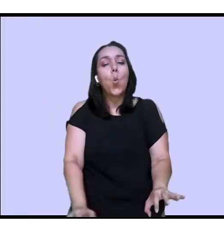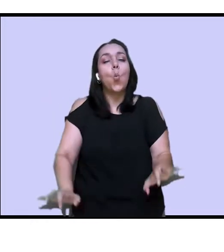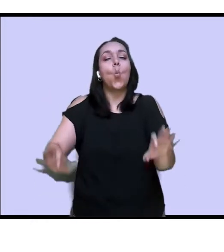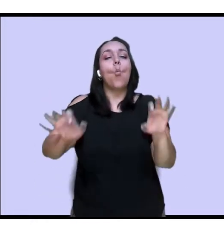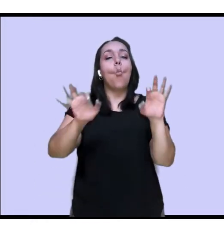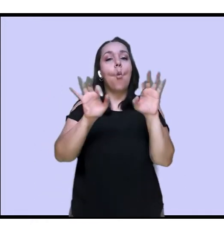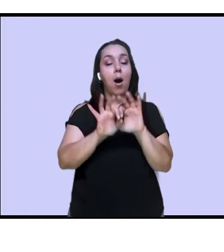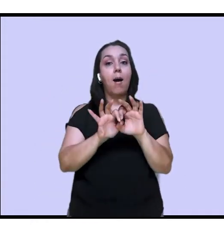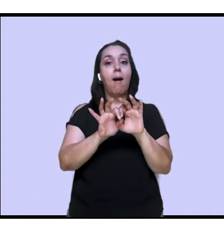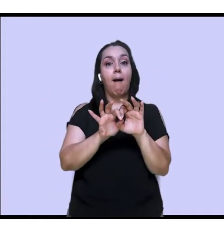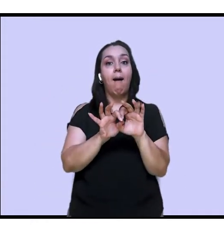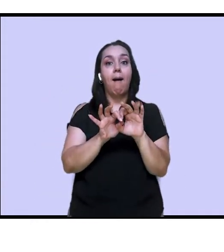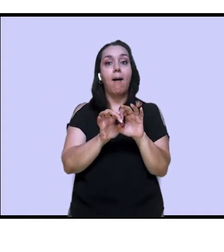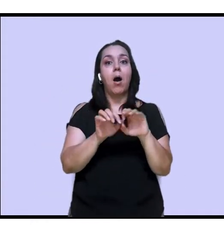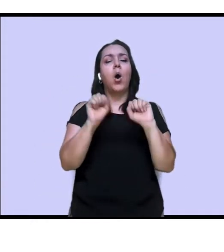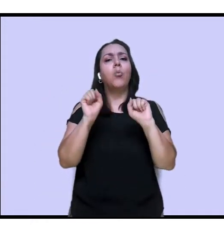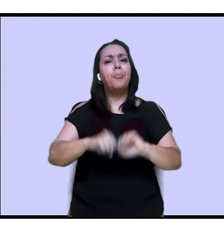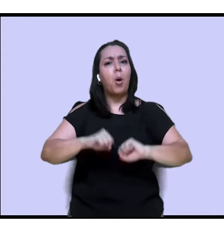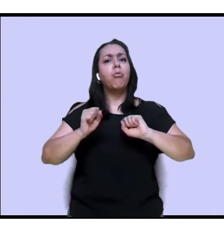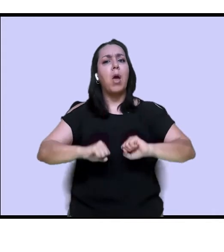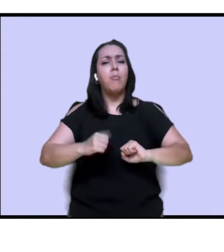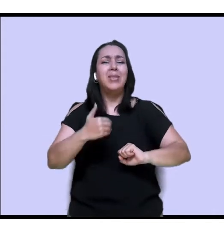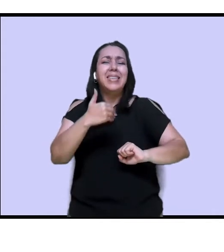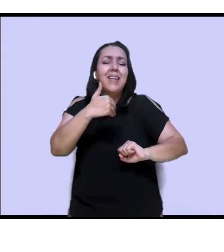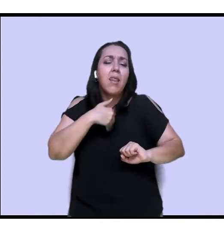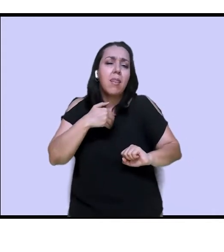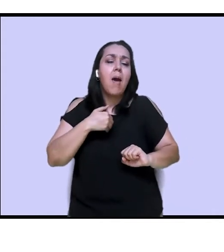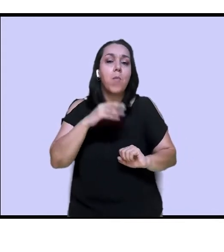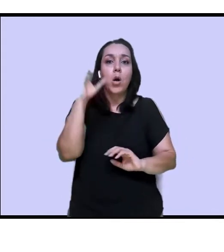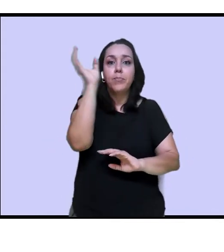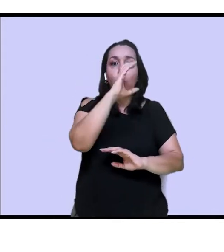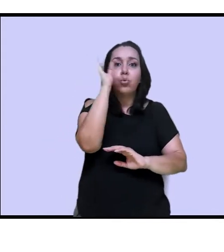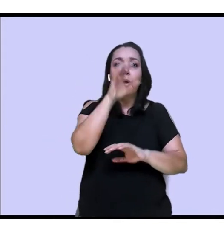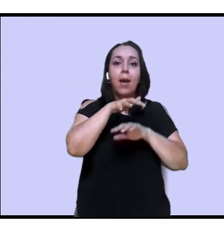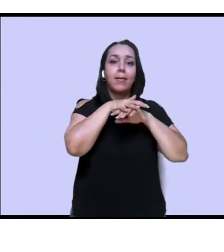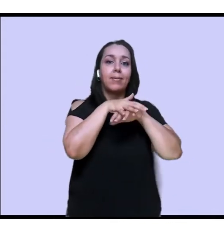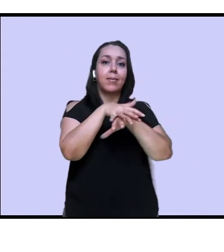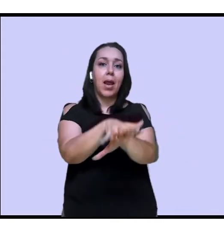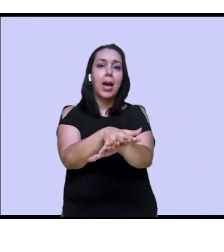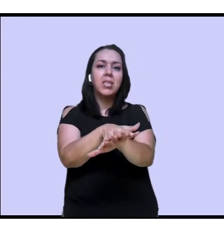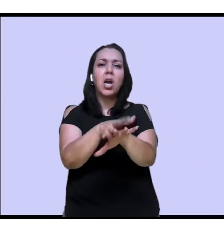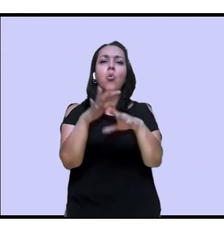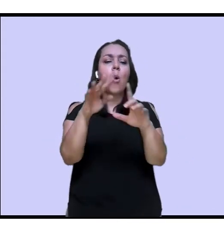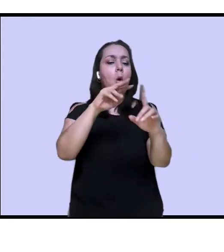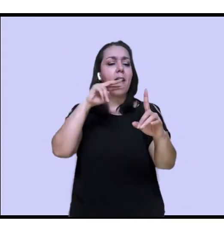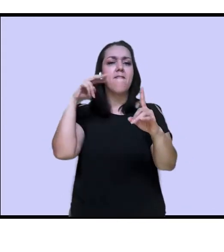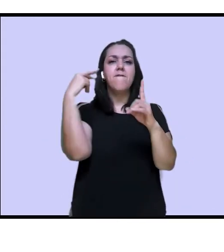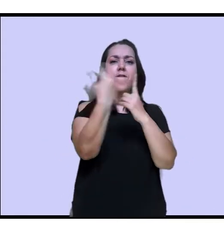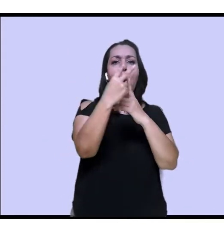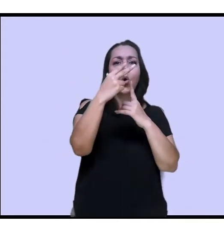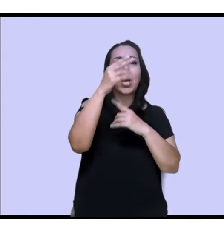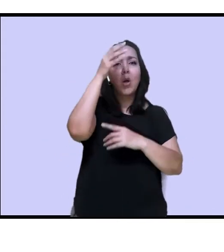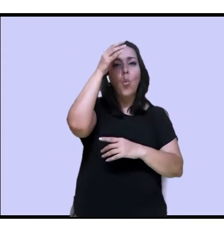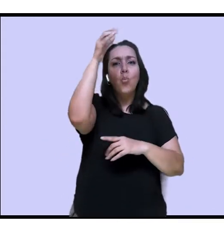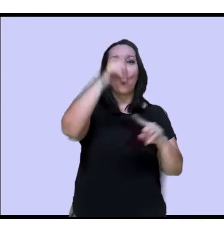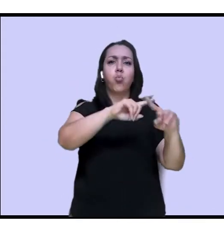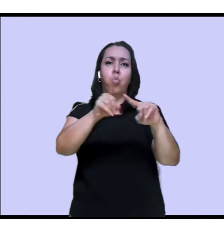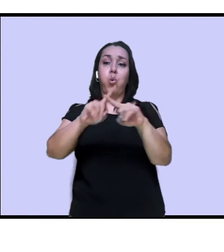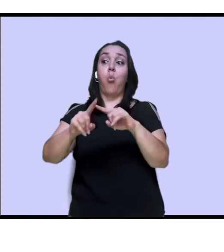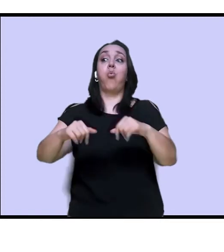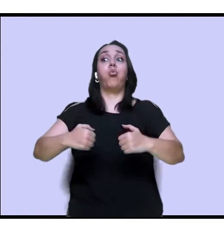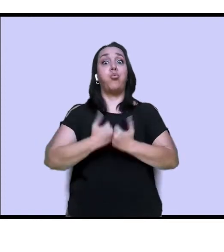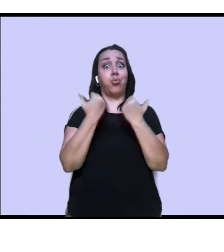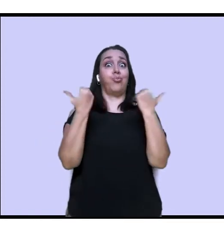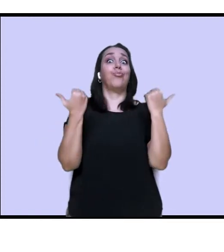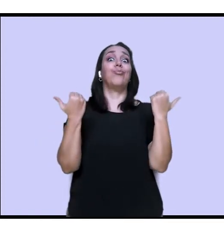esto es que podemos o tenemos que buscar la integración desde el enfoque intercultural. Este es el